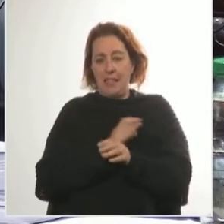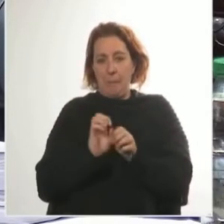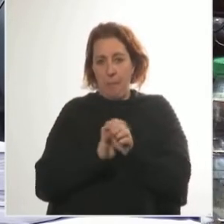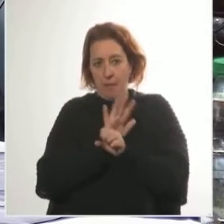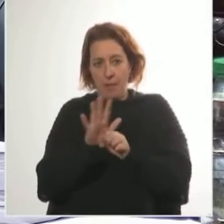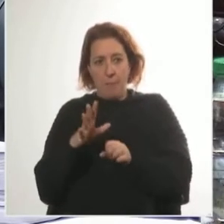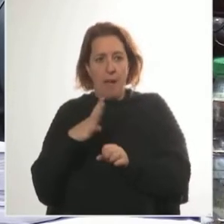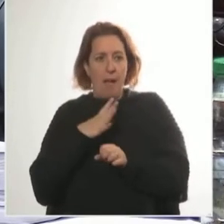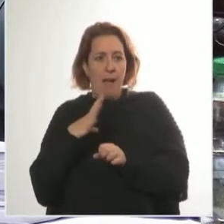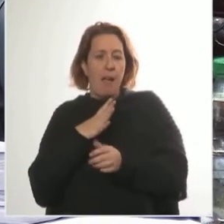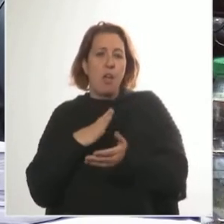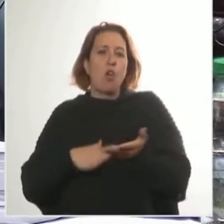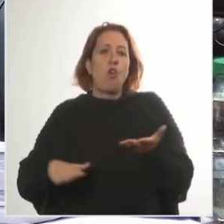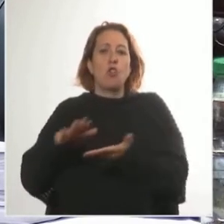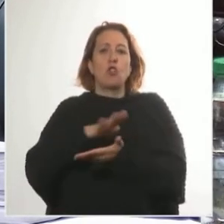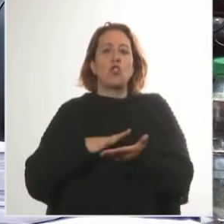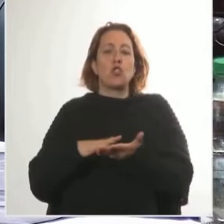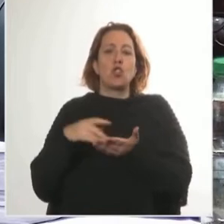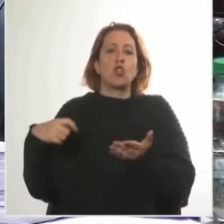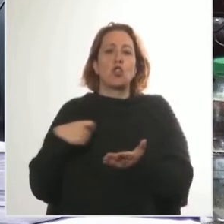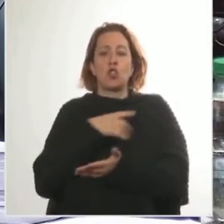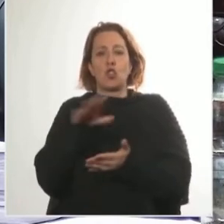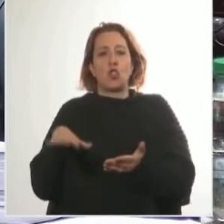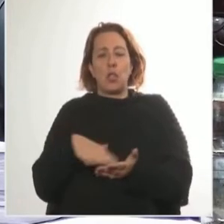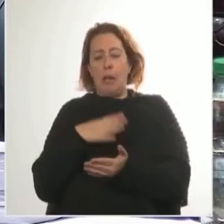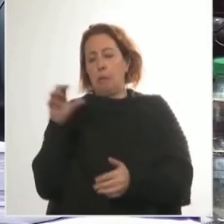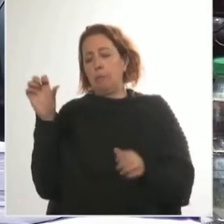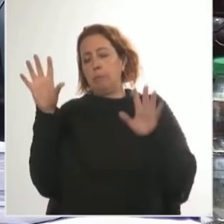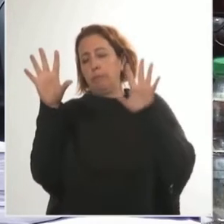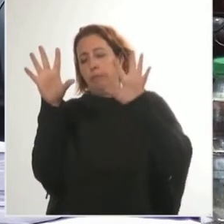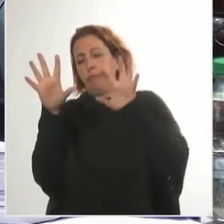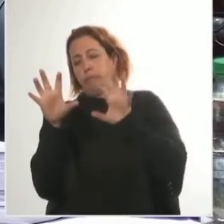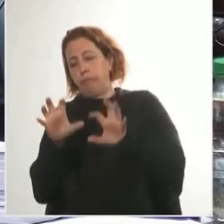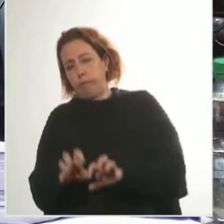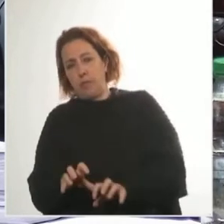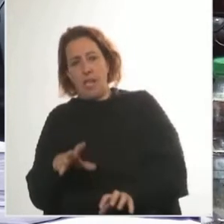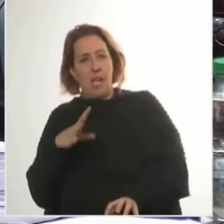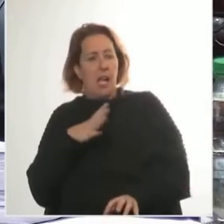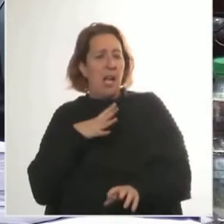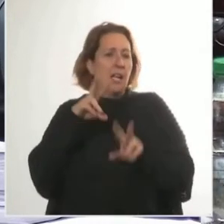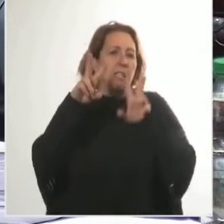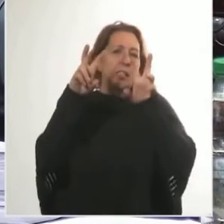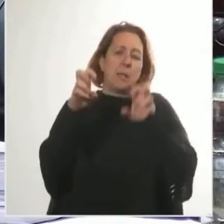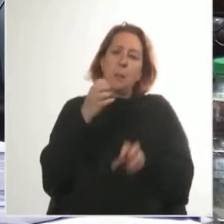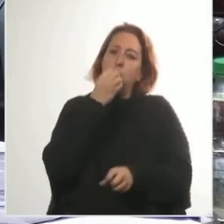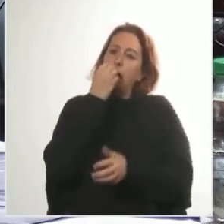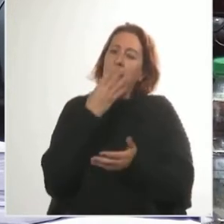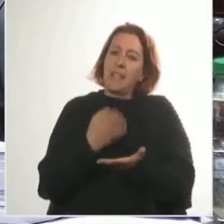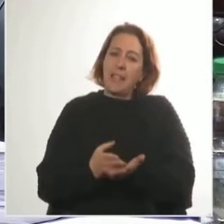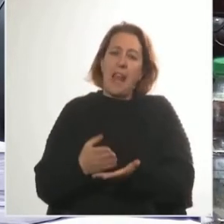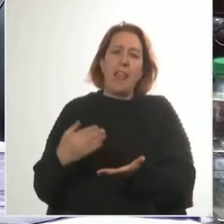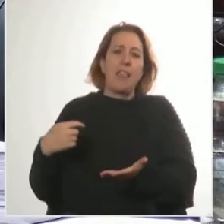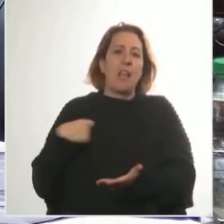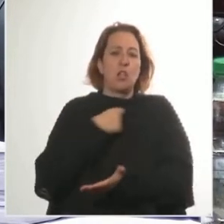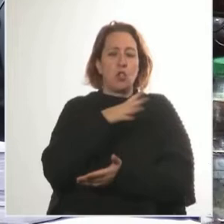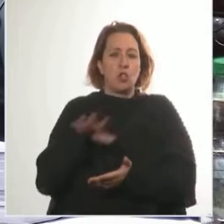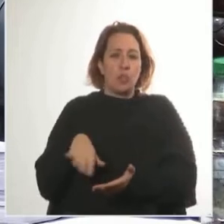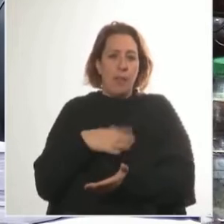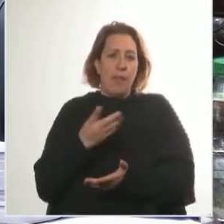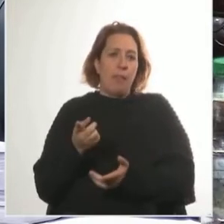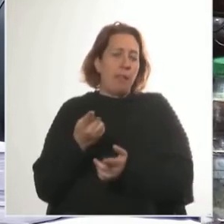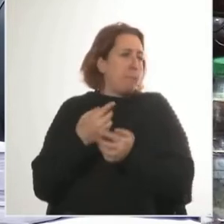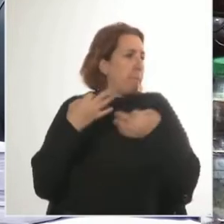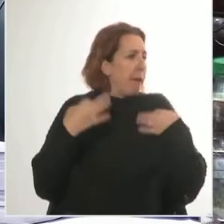condiciones sociales que se han deteriorado. Tenemos temas del bienestar de la sociedad en su conjunto y en particular de